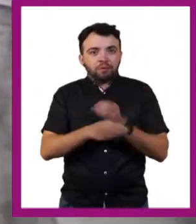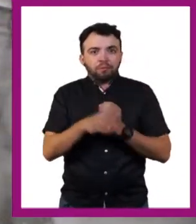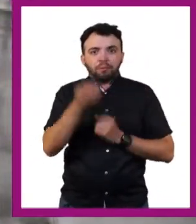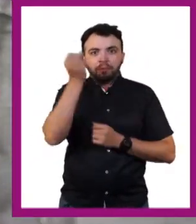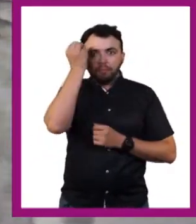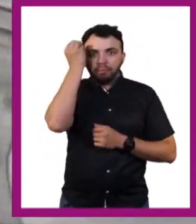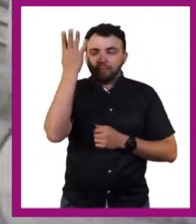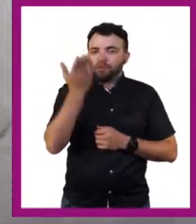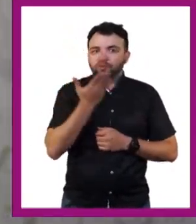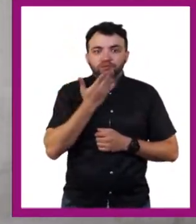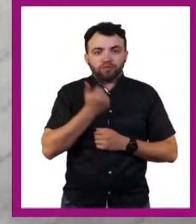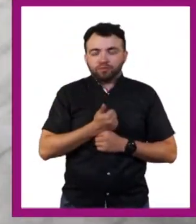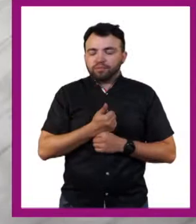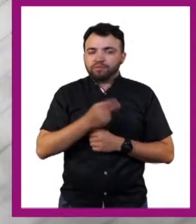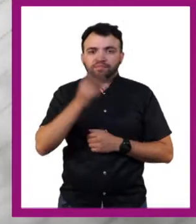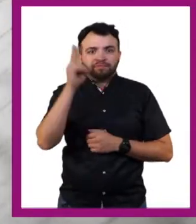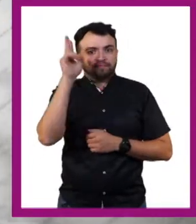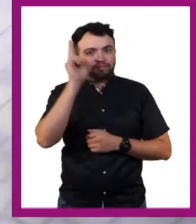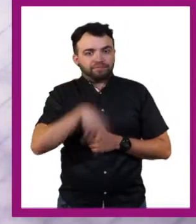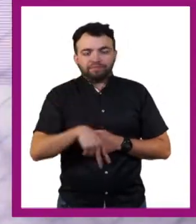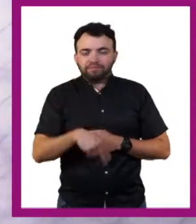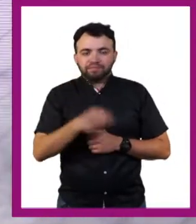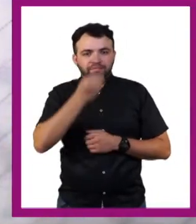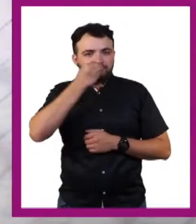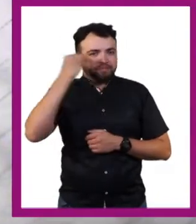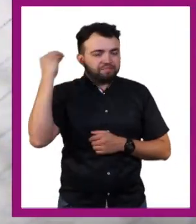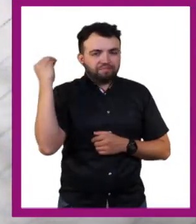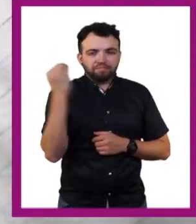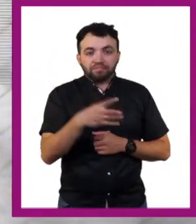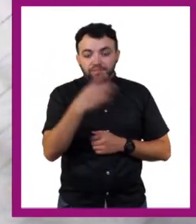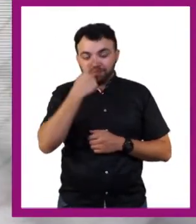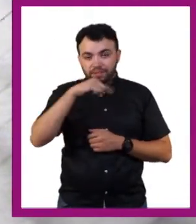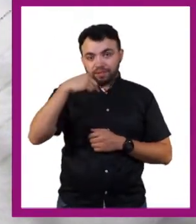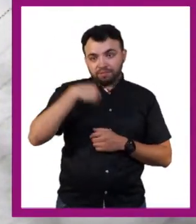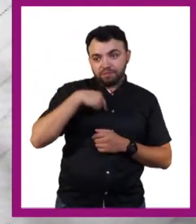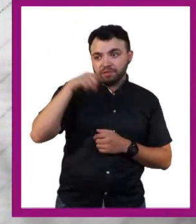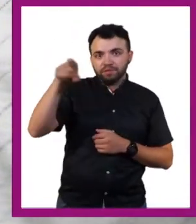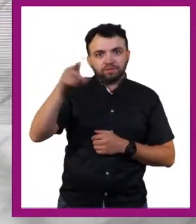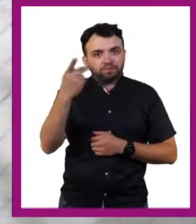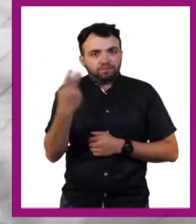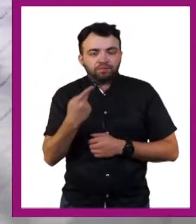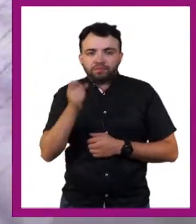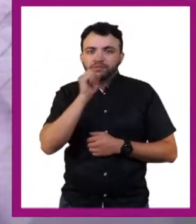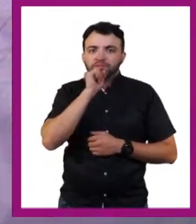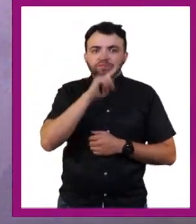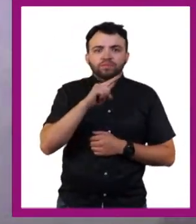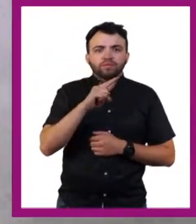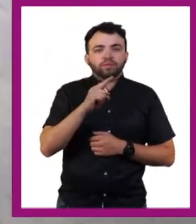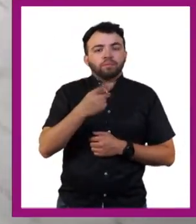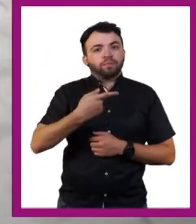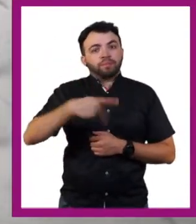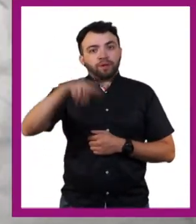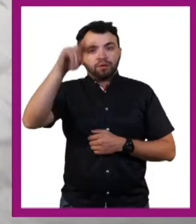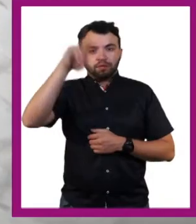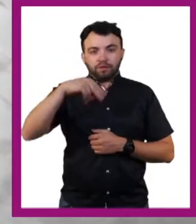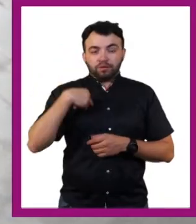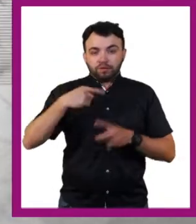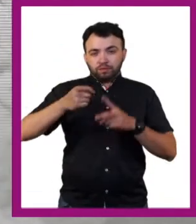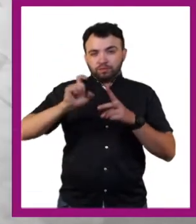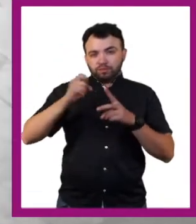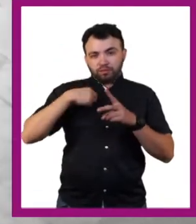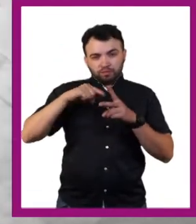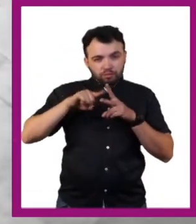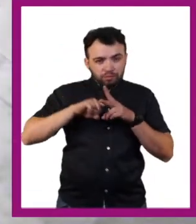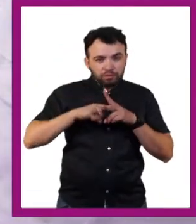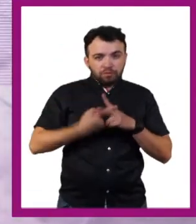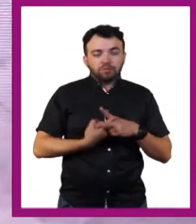acordaba que tenía, ¿no? Increíble, la verdad sí fue como súper padre para él y para mí. Aunque la verdad, yo al